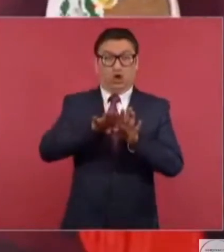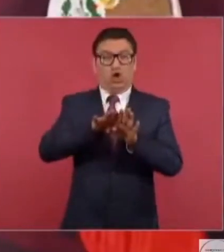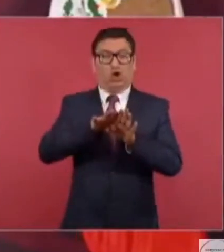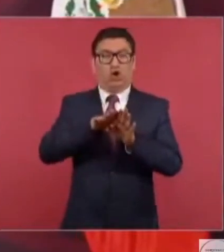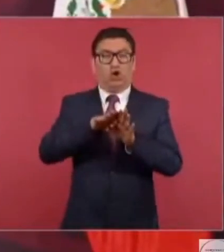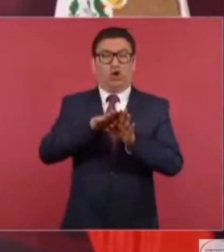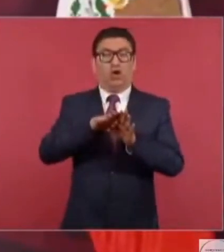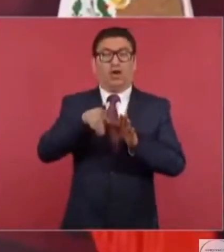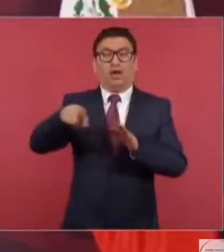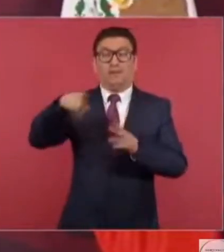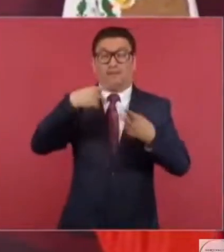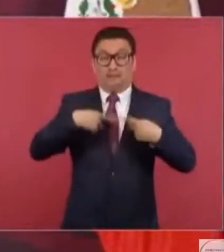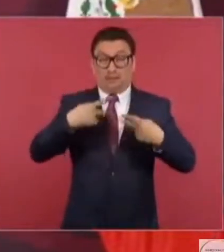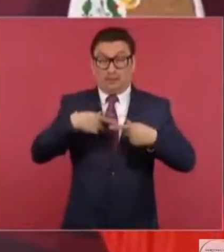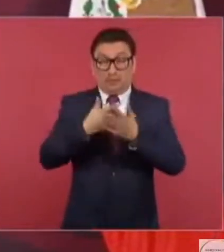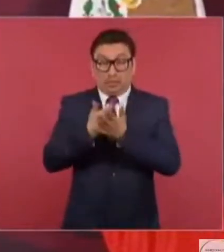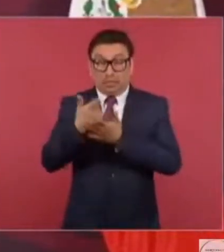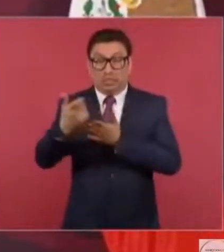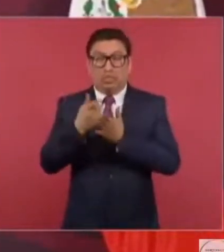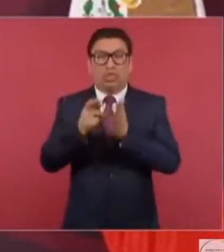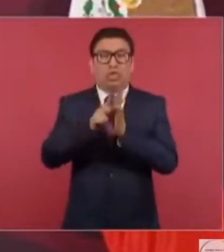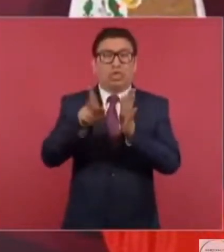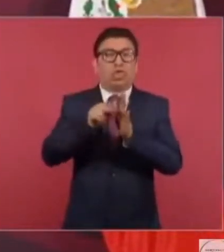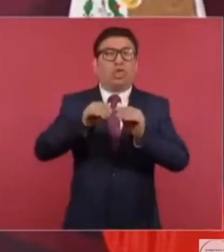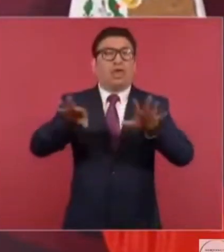los chayoteros. No,